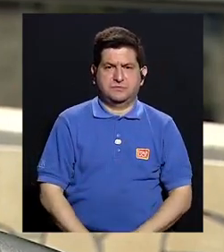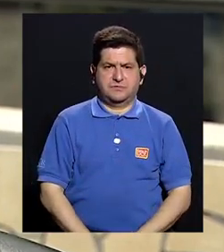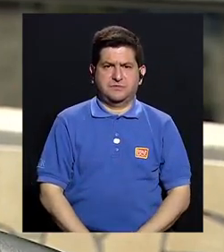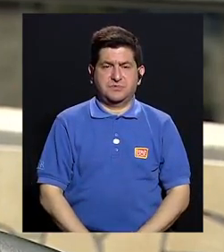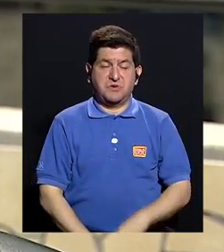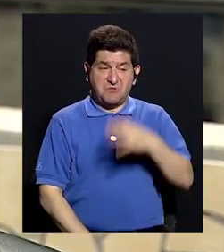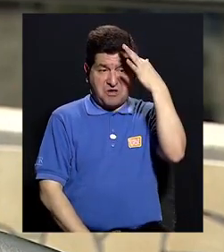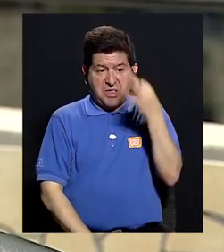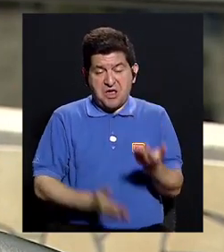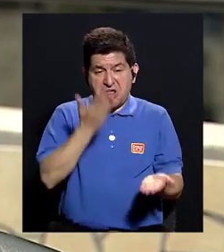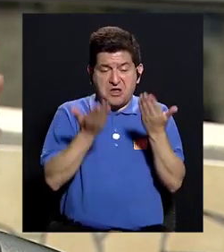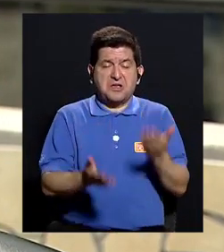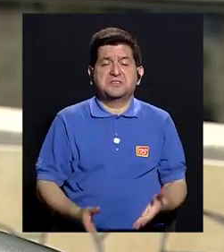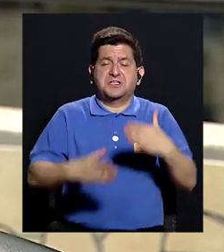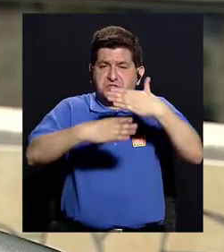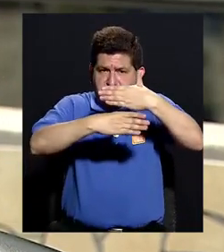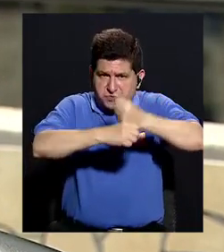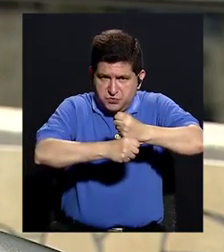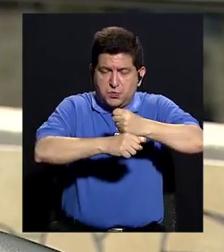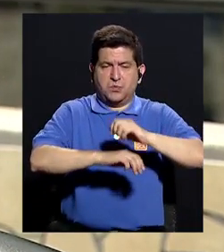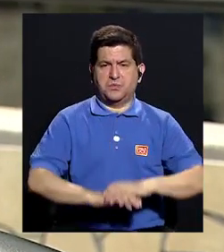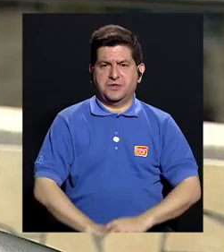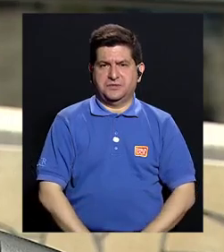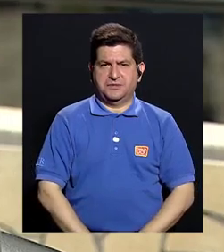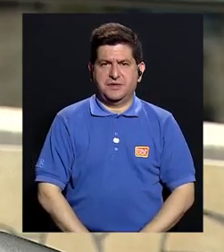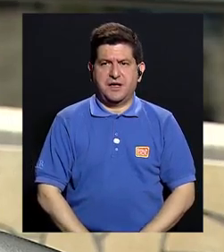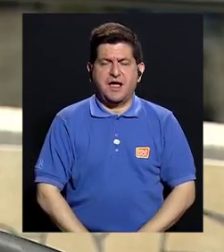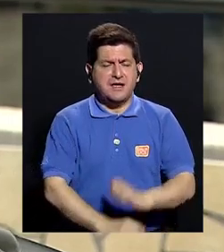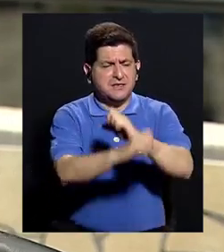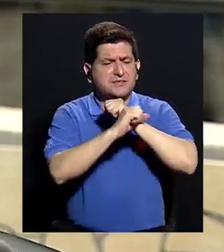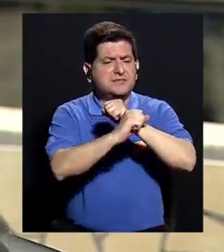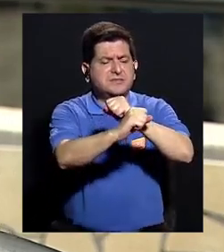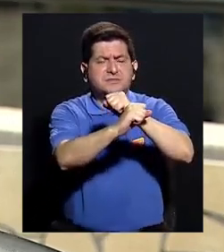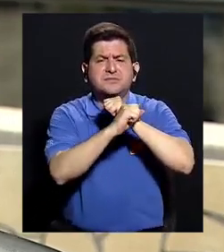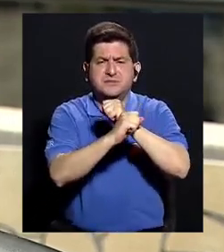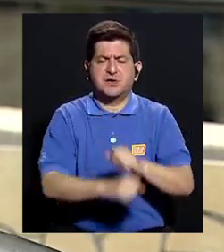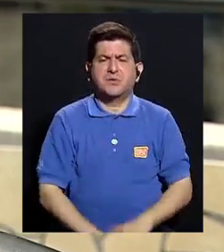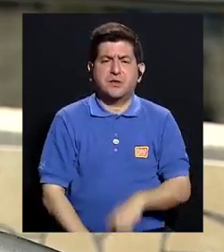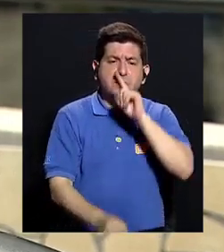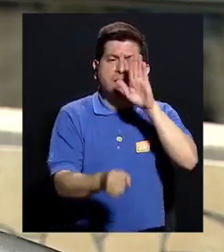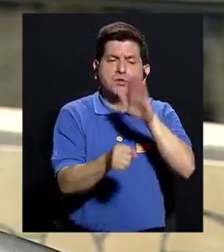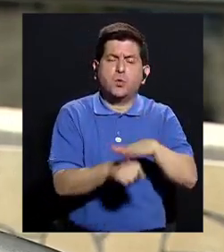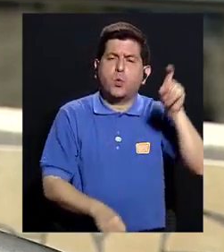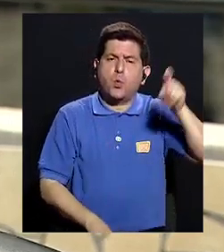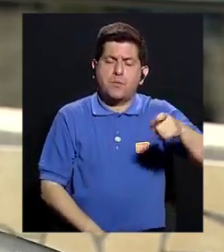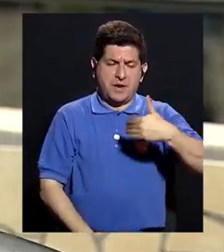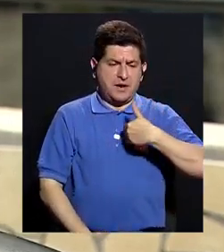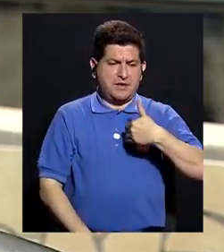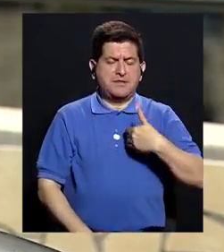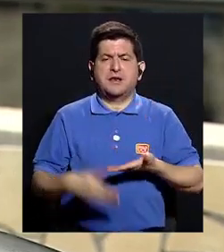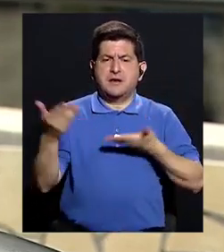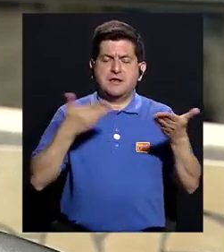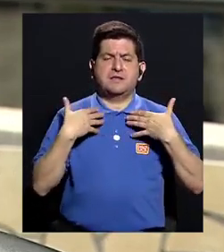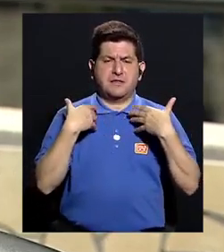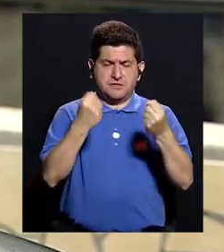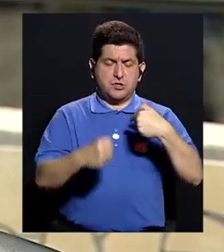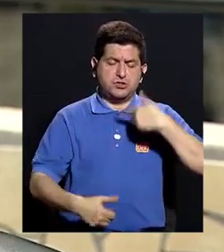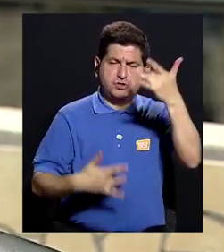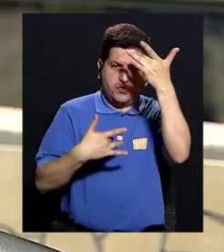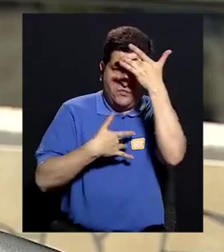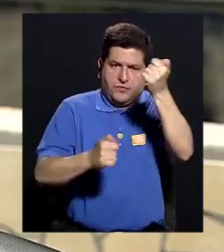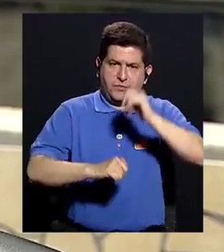también, entonces, creemos que se resume en garantizar cómo cumplir las necesidades que yo tengo en un servicio de